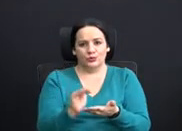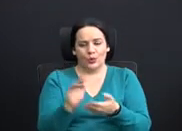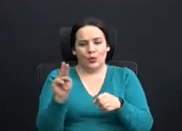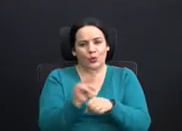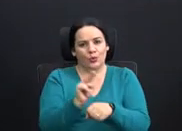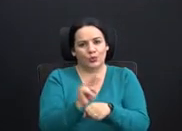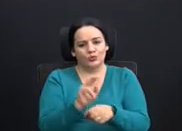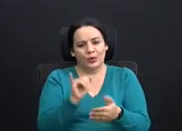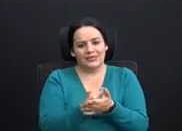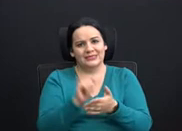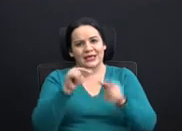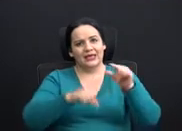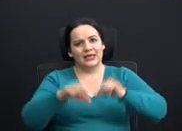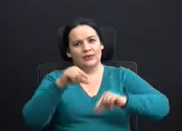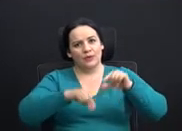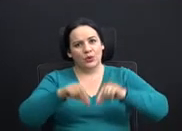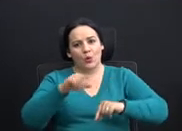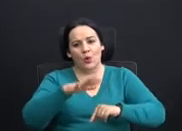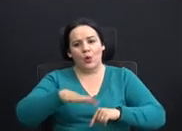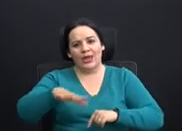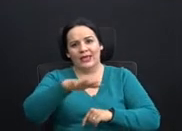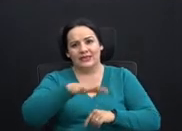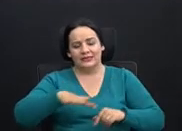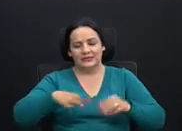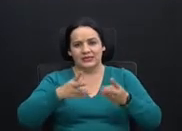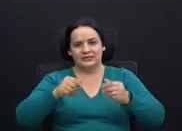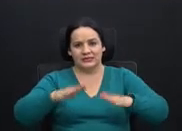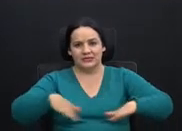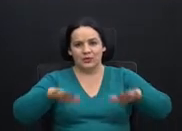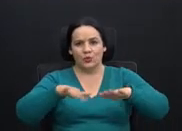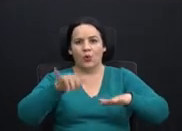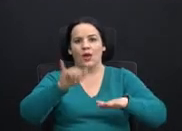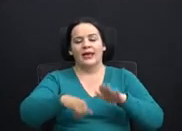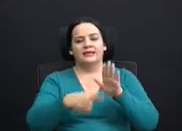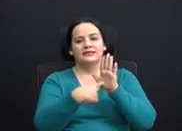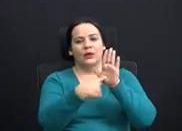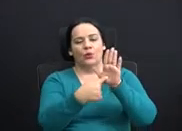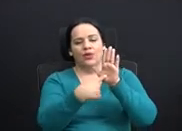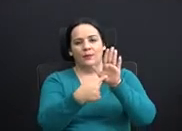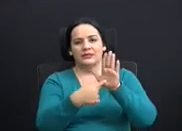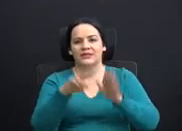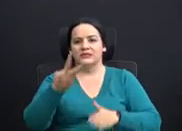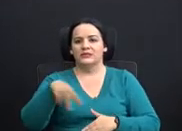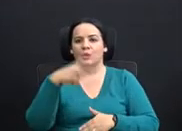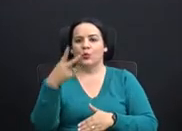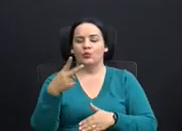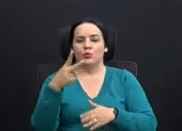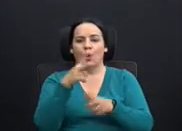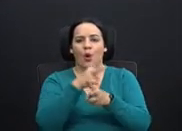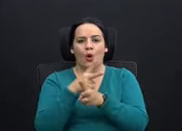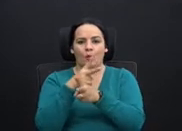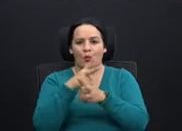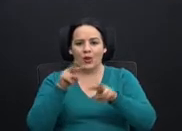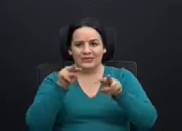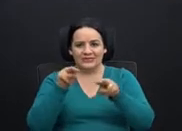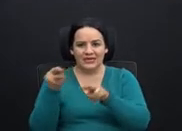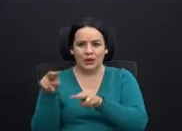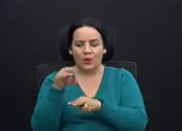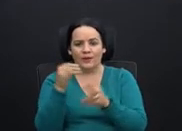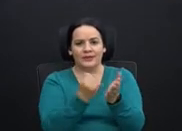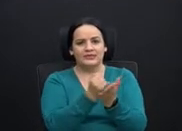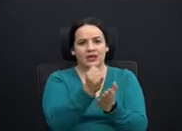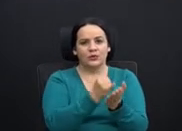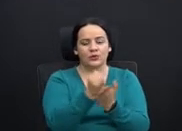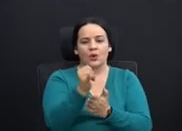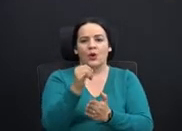este químico en el sitio y que así lo demuestran el segundo muestreo de la investigación de la